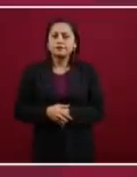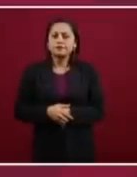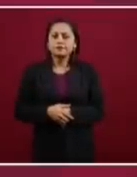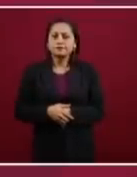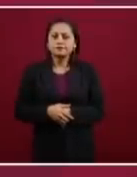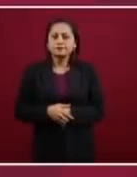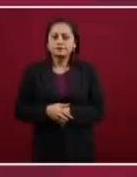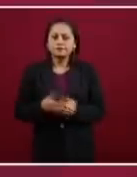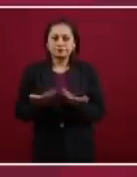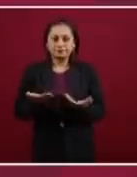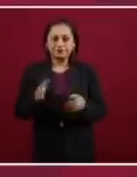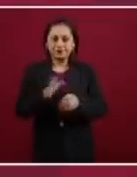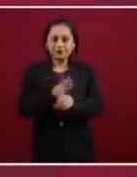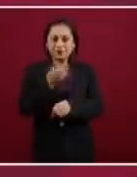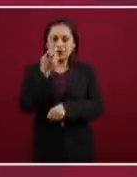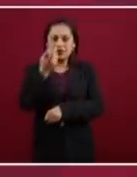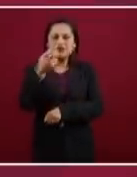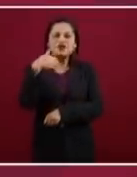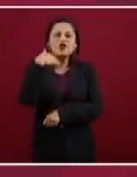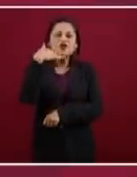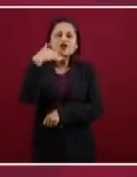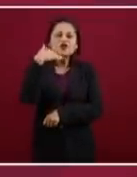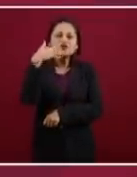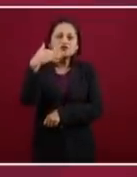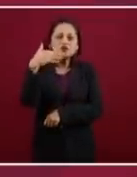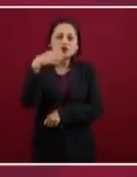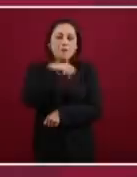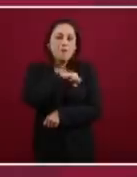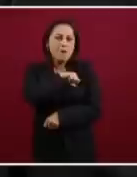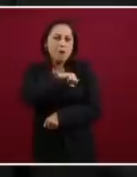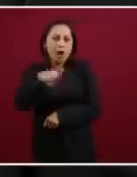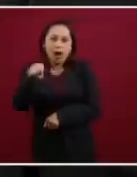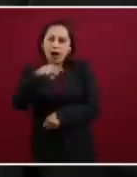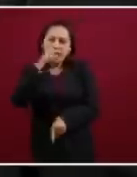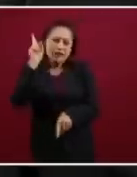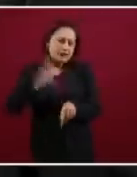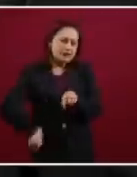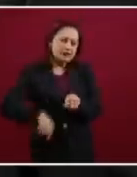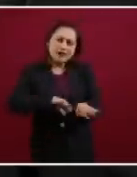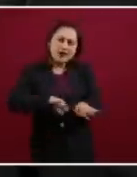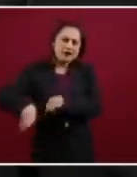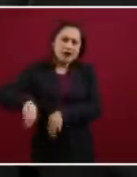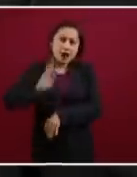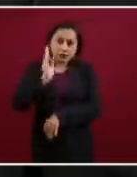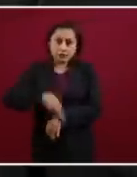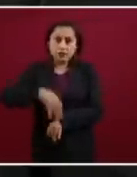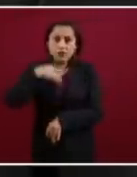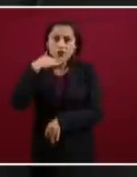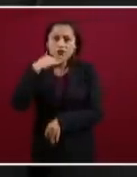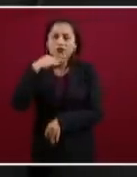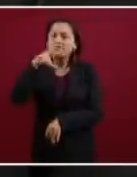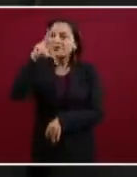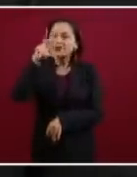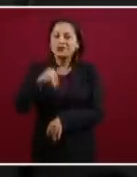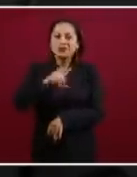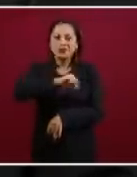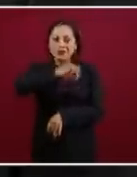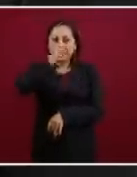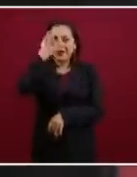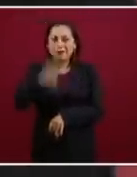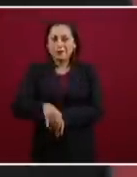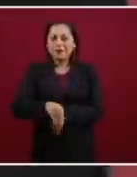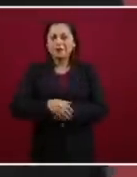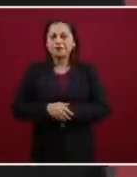por eso hay que acabar con la corrupción no permitir la corrupción para que